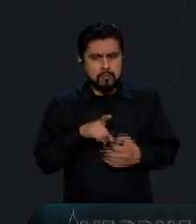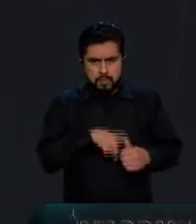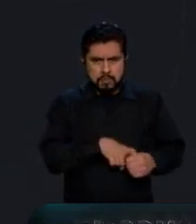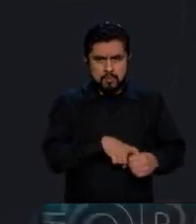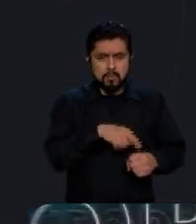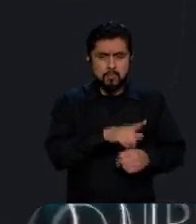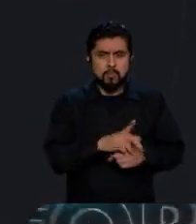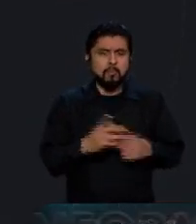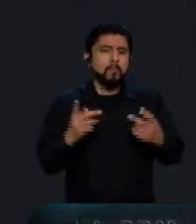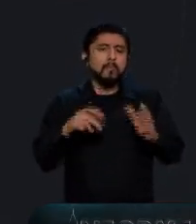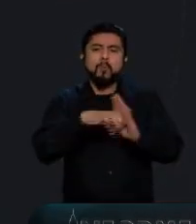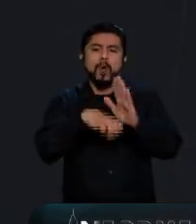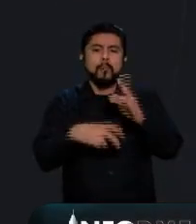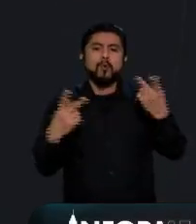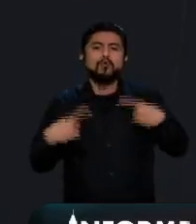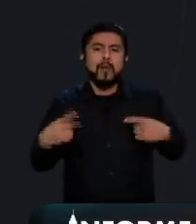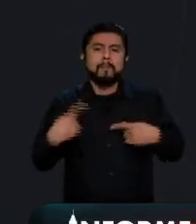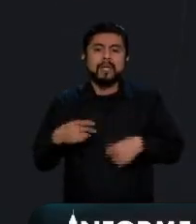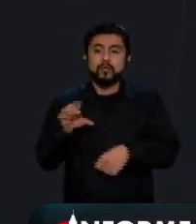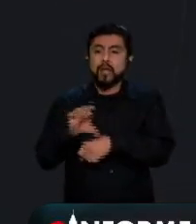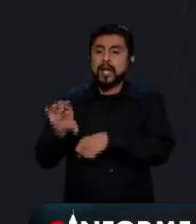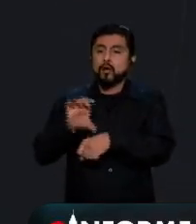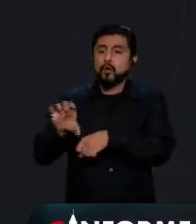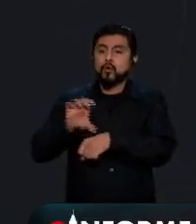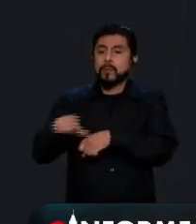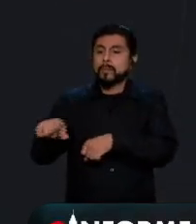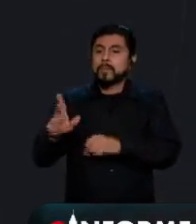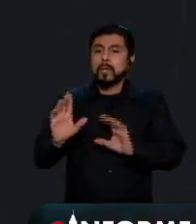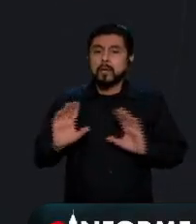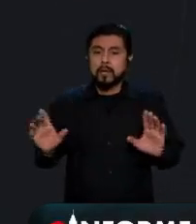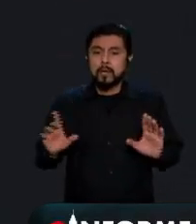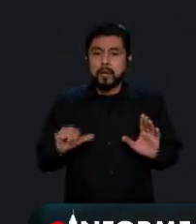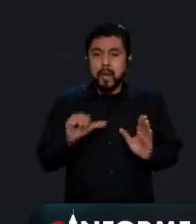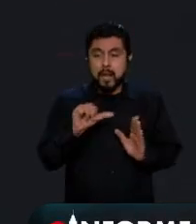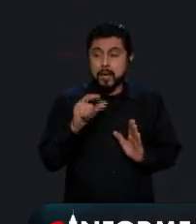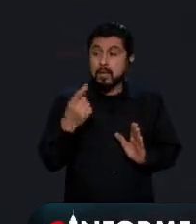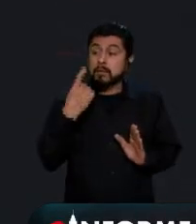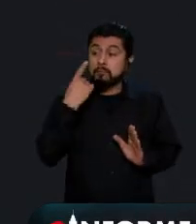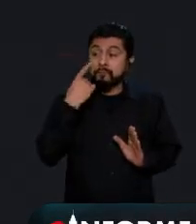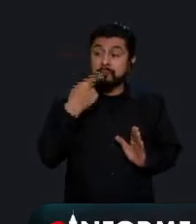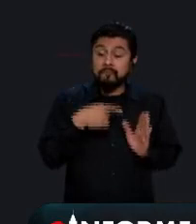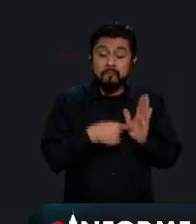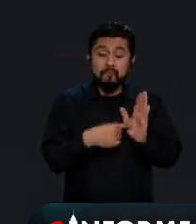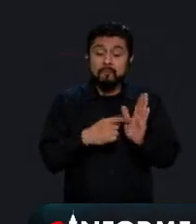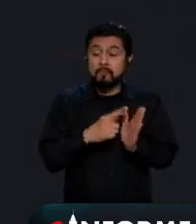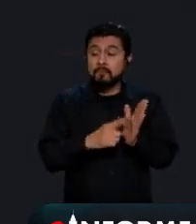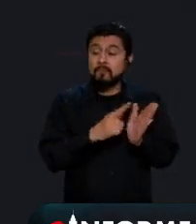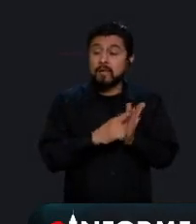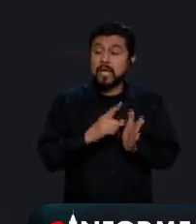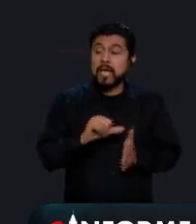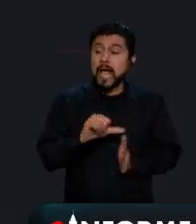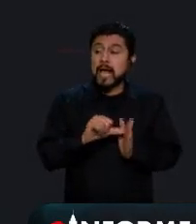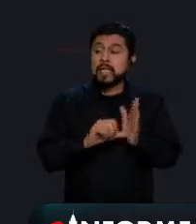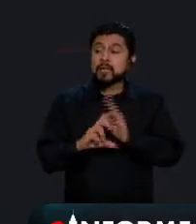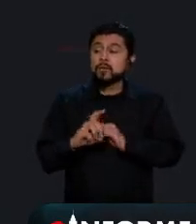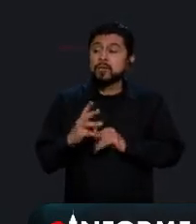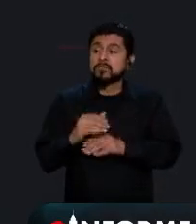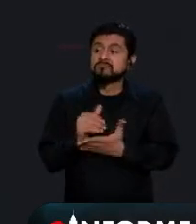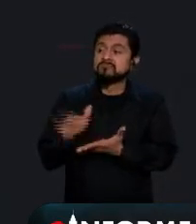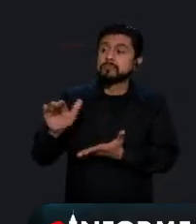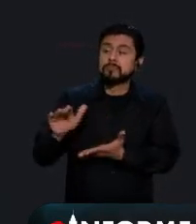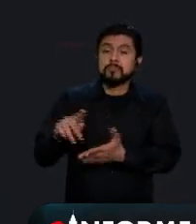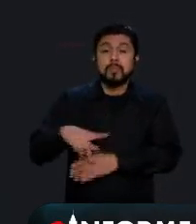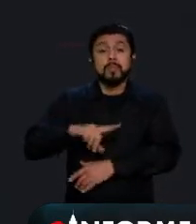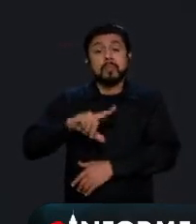persona, un colombiano, un colega colombiano que fue expulsado a partir de ese artículo y que después impugnó y varios años después